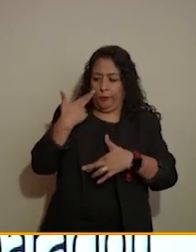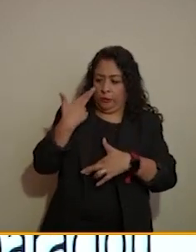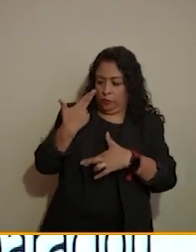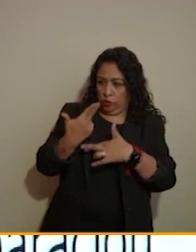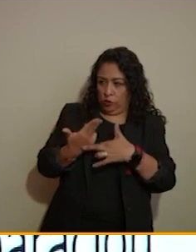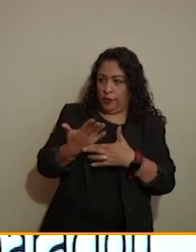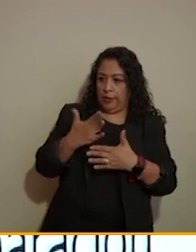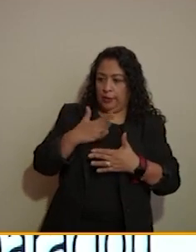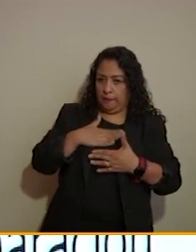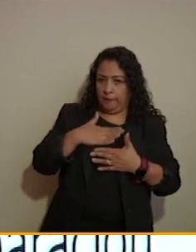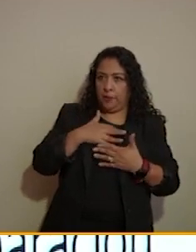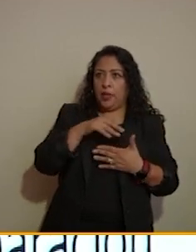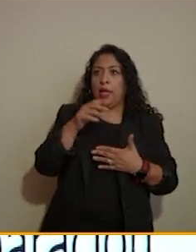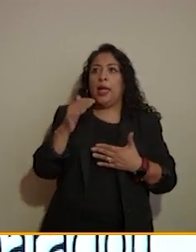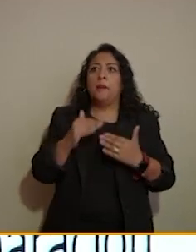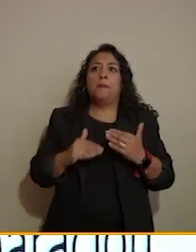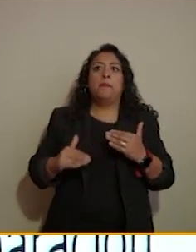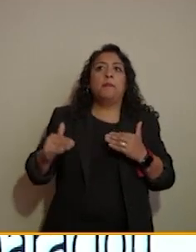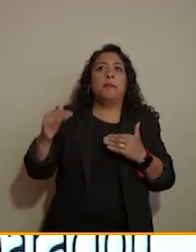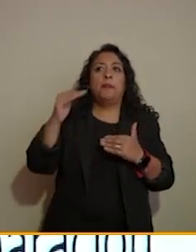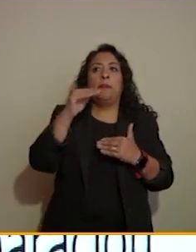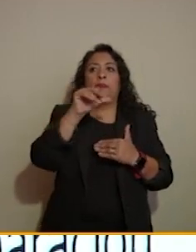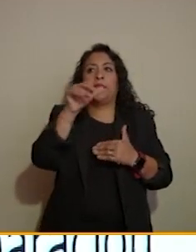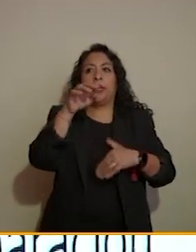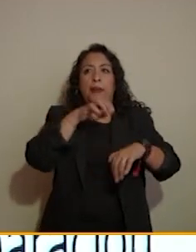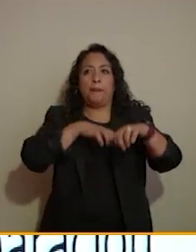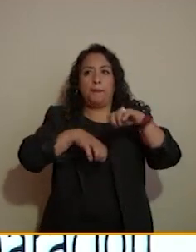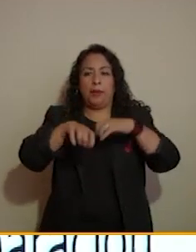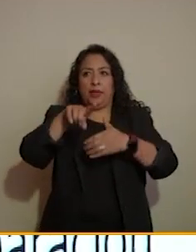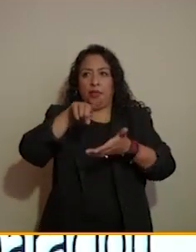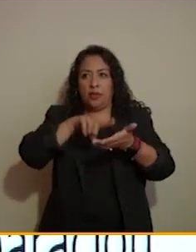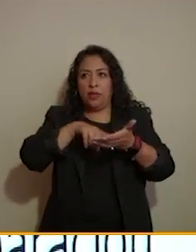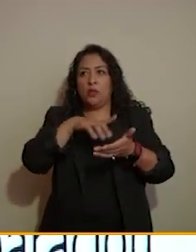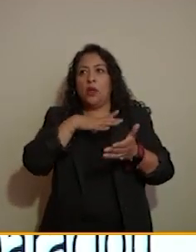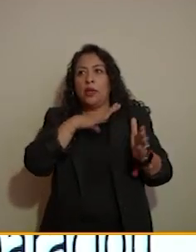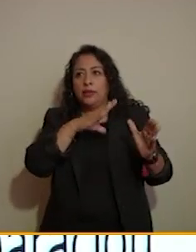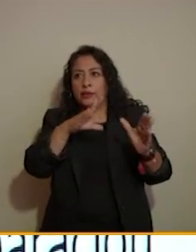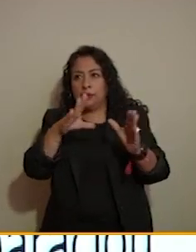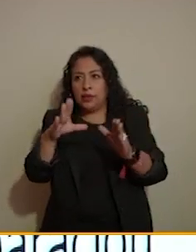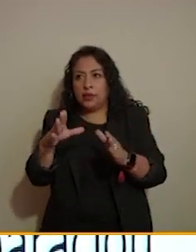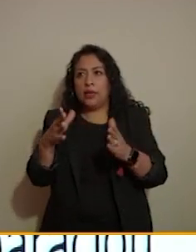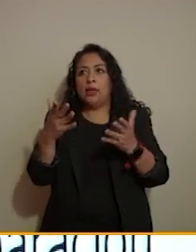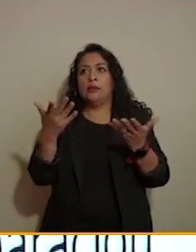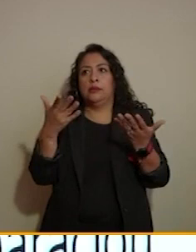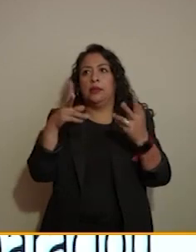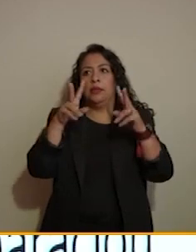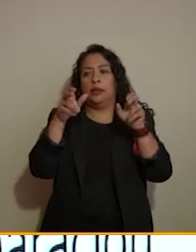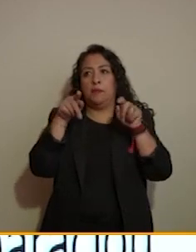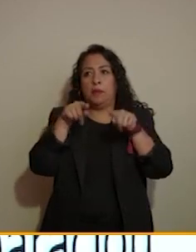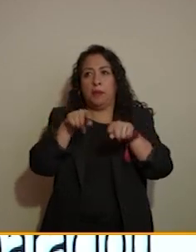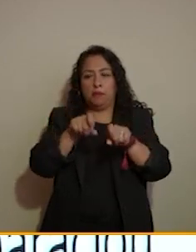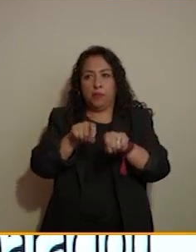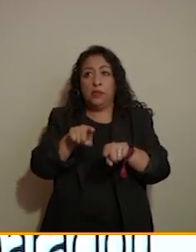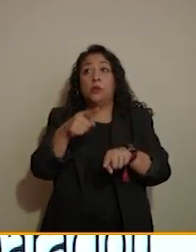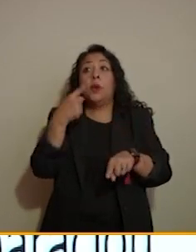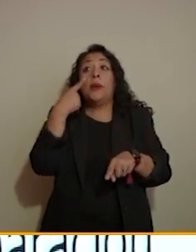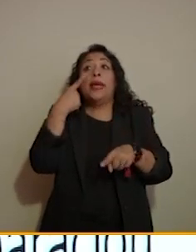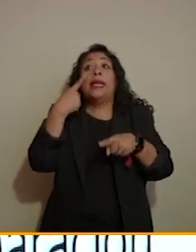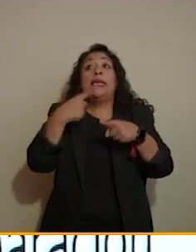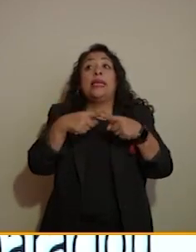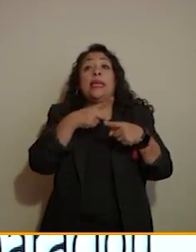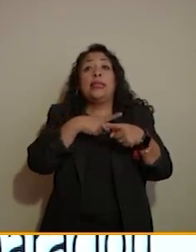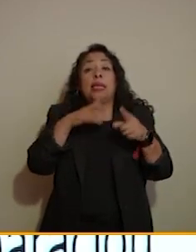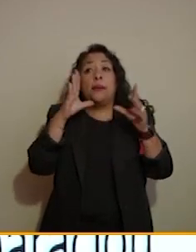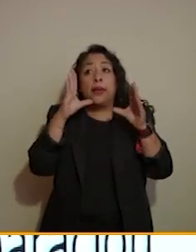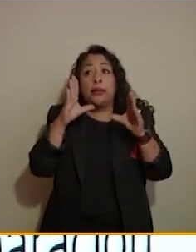desde los altos mandos de las empresas que haya capacitación al respecto y ver quiénes tienen que ser